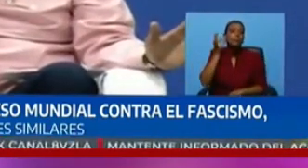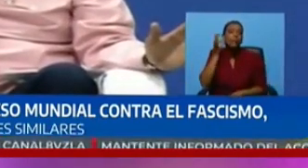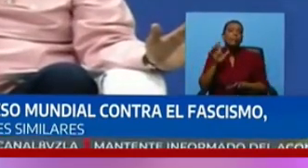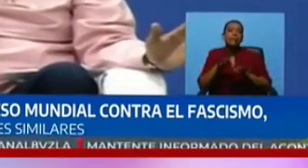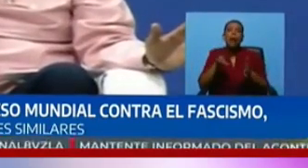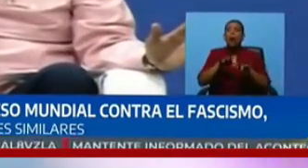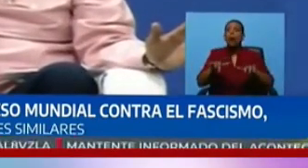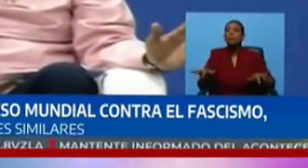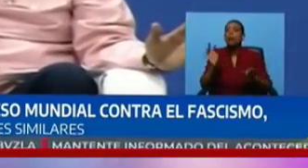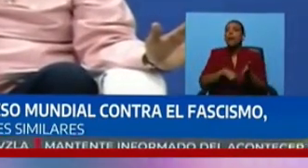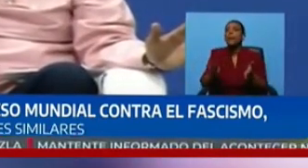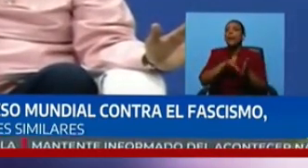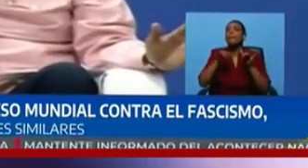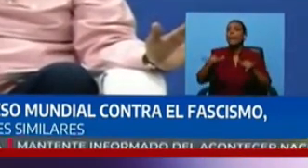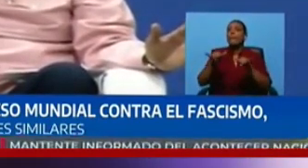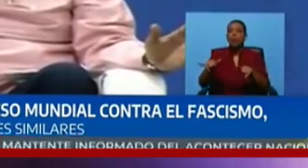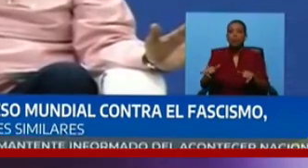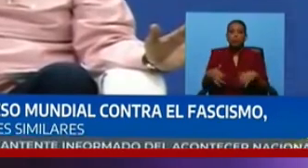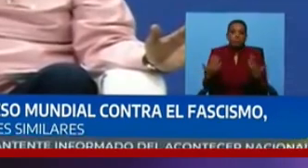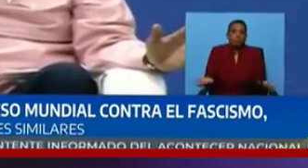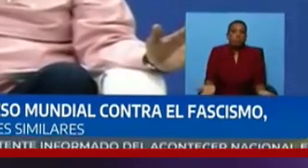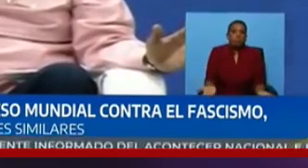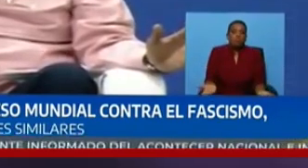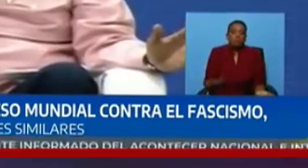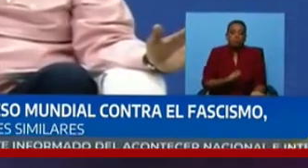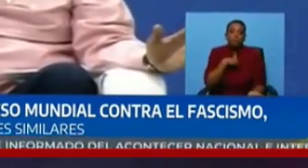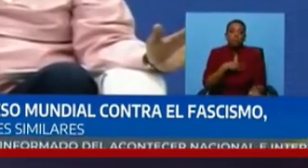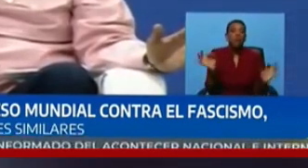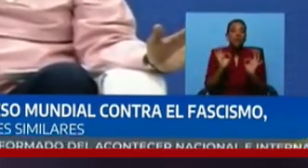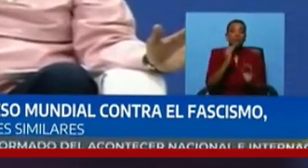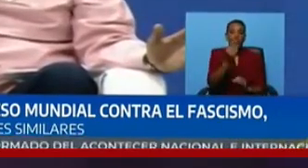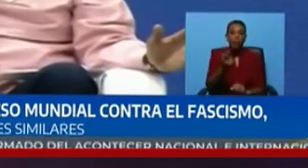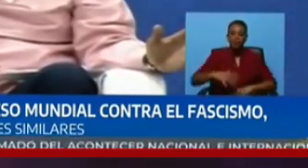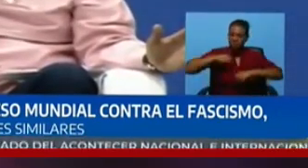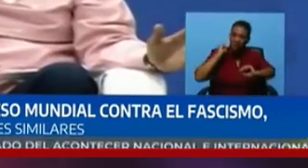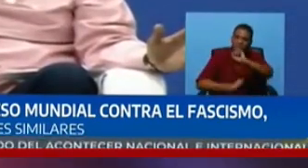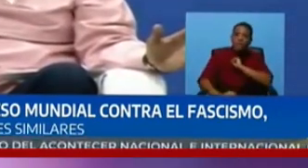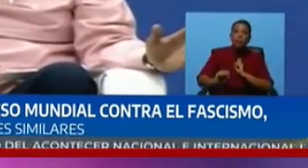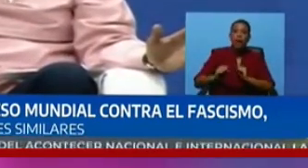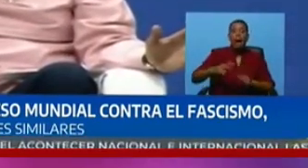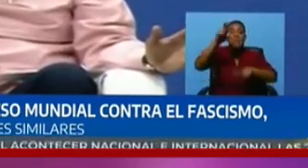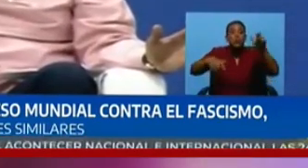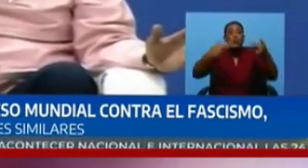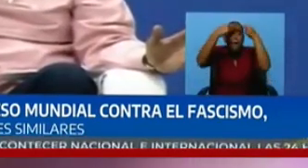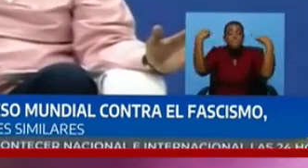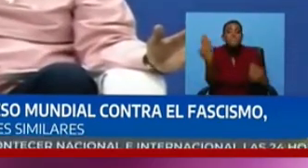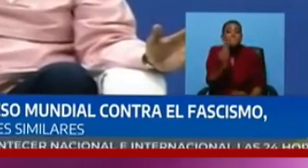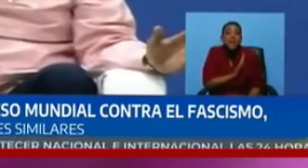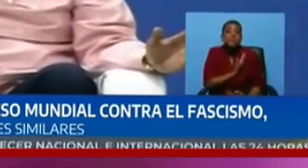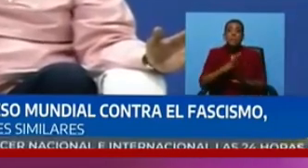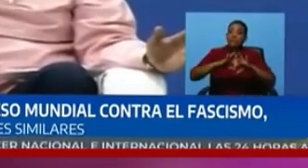verdaderamente insólito. La pasividad de los organismos internacionales,